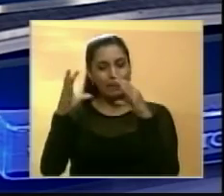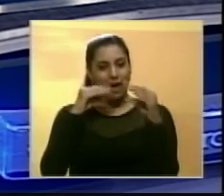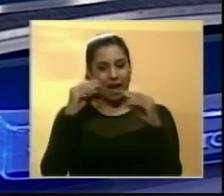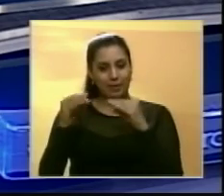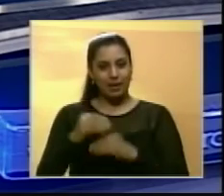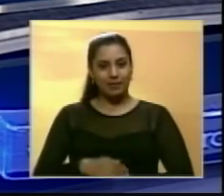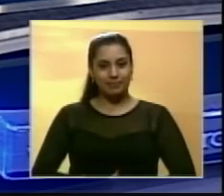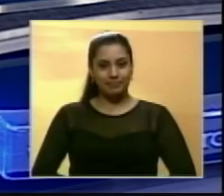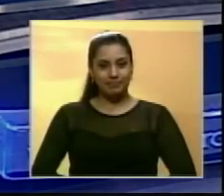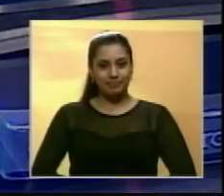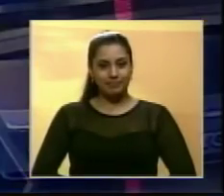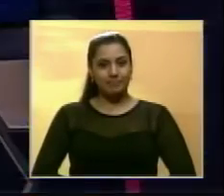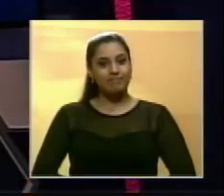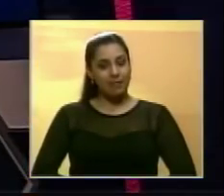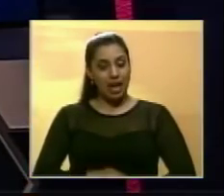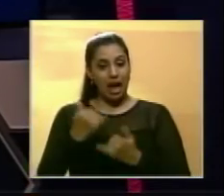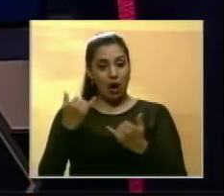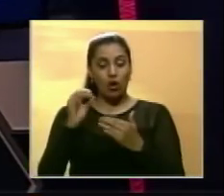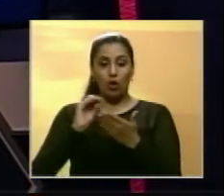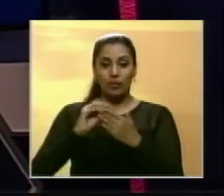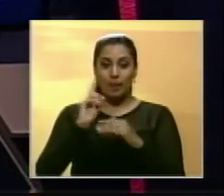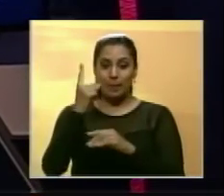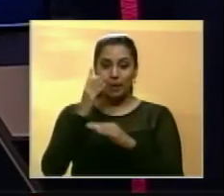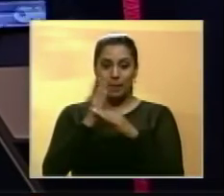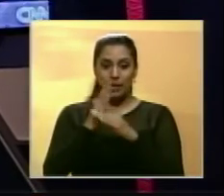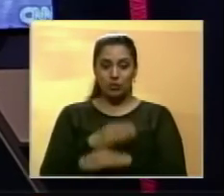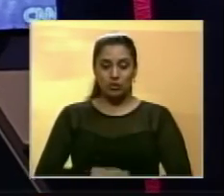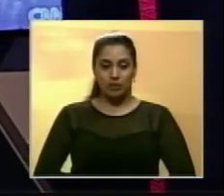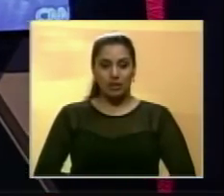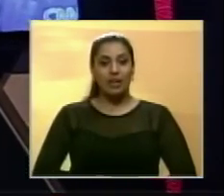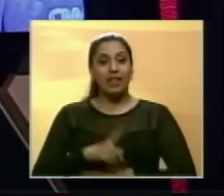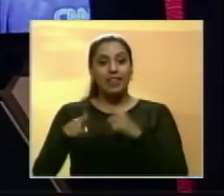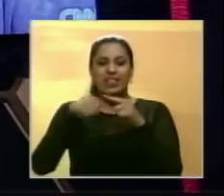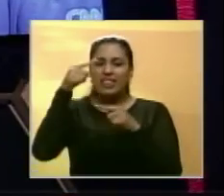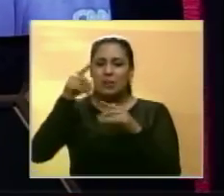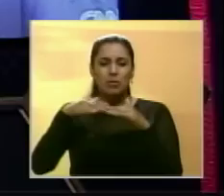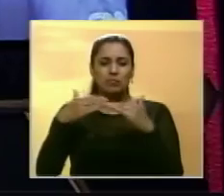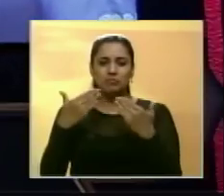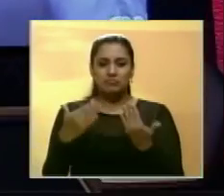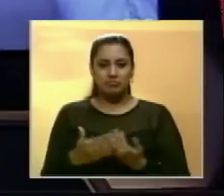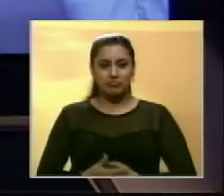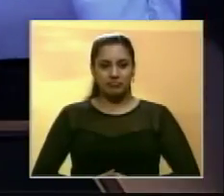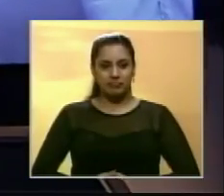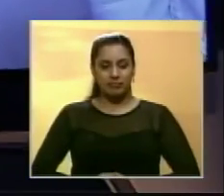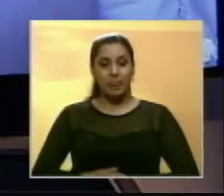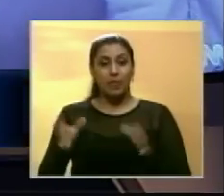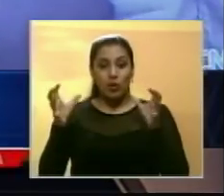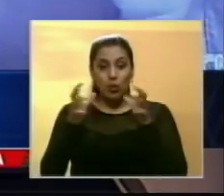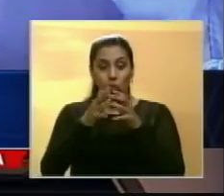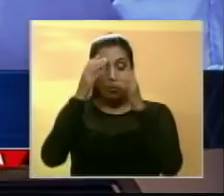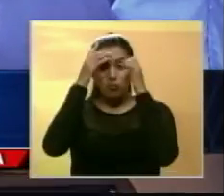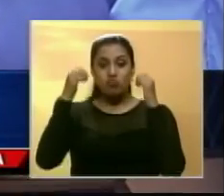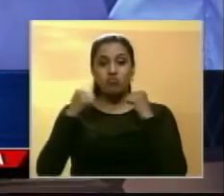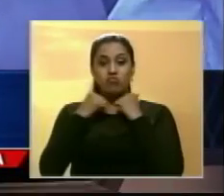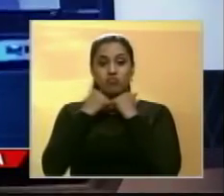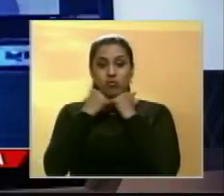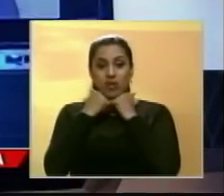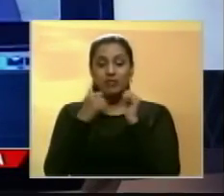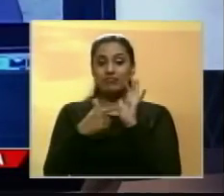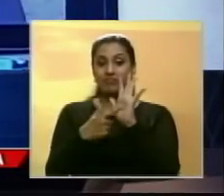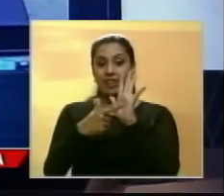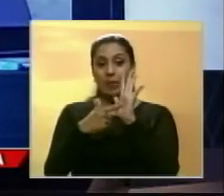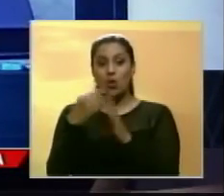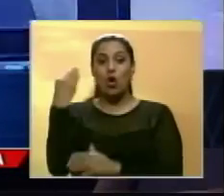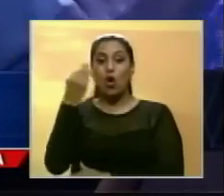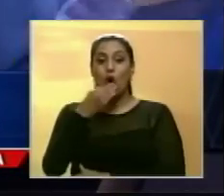conversar. Bien, momento de ir a nuestra primera pausa. En la próxima parte, grupo terrorista demuestra